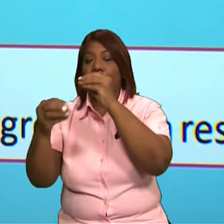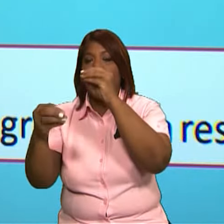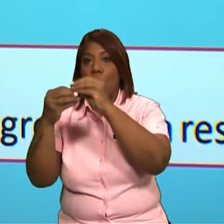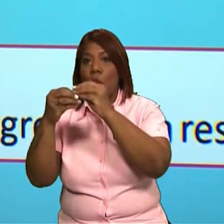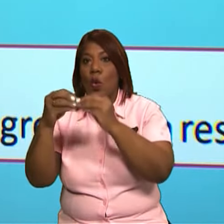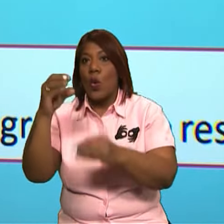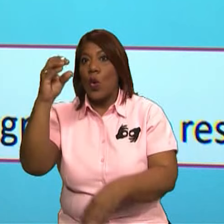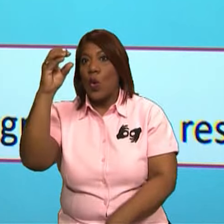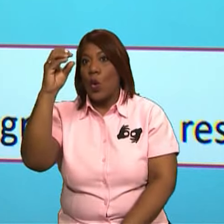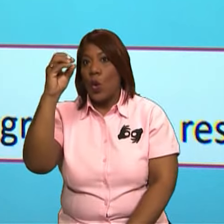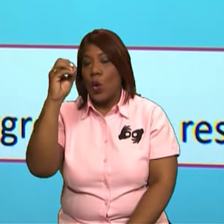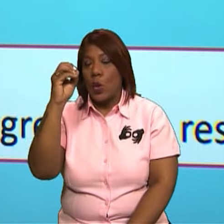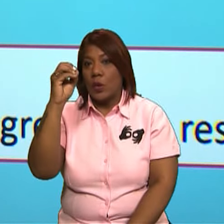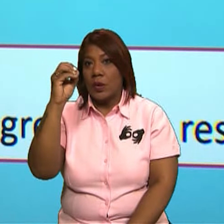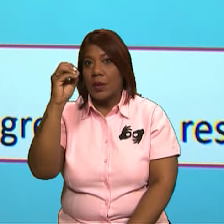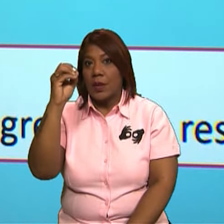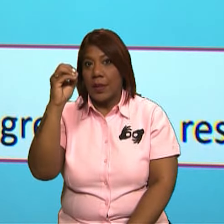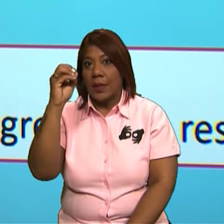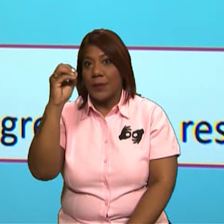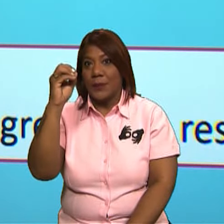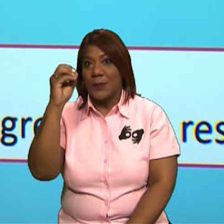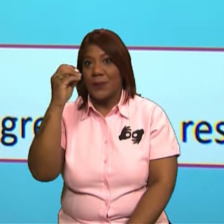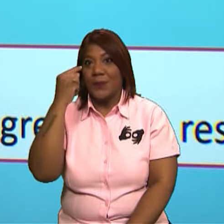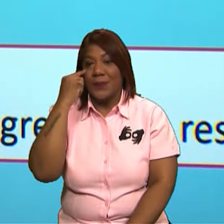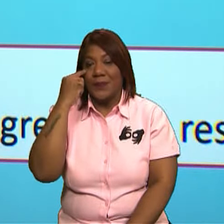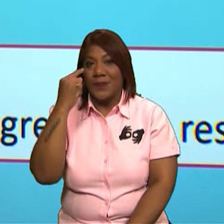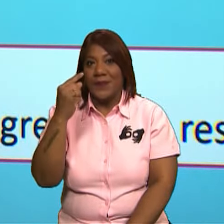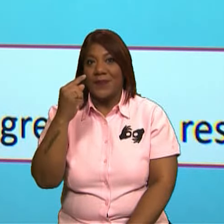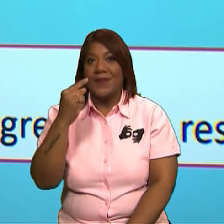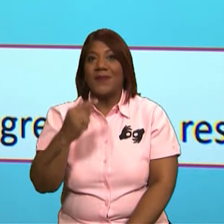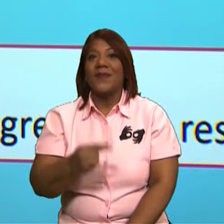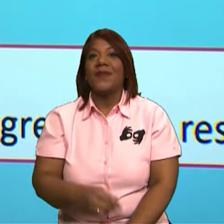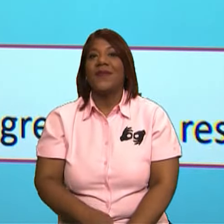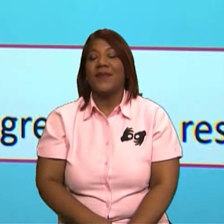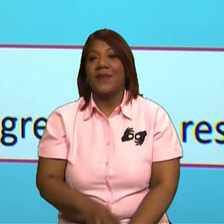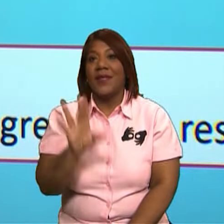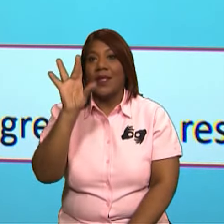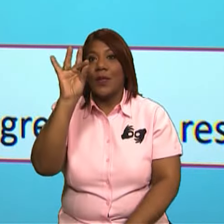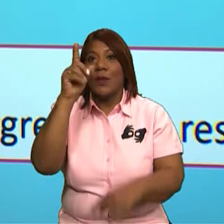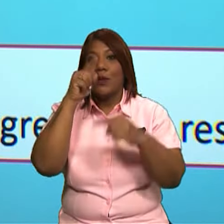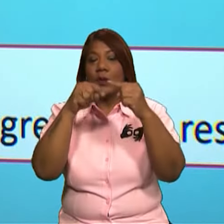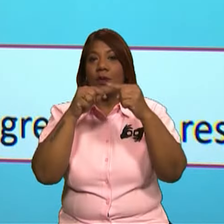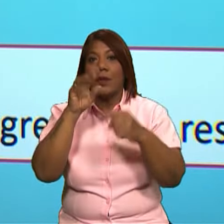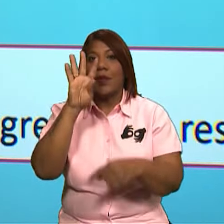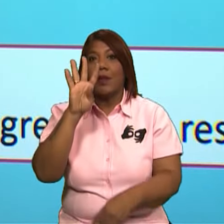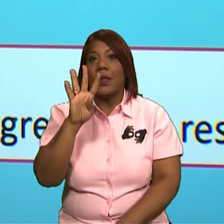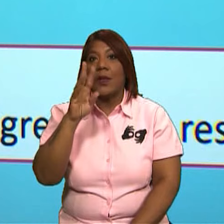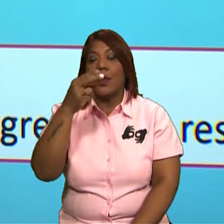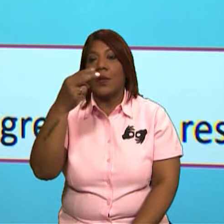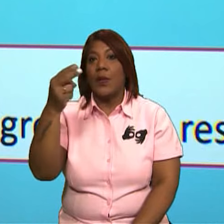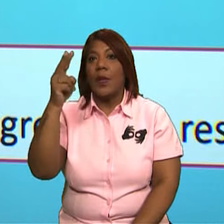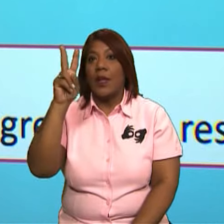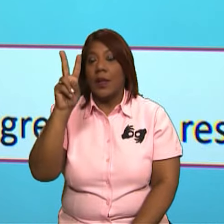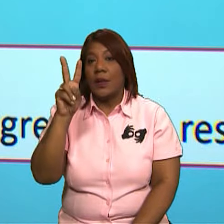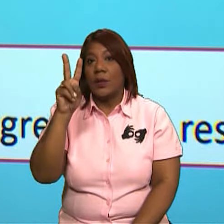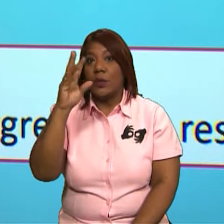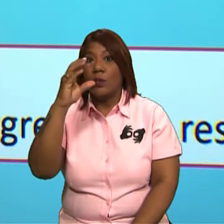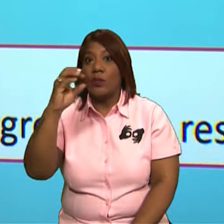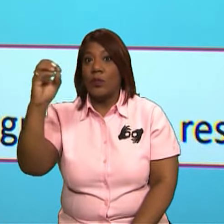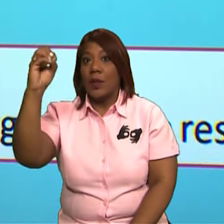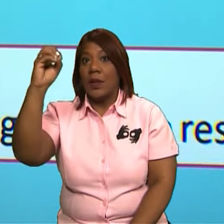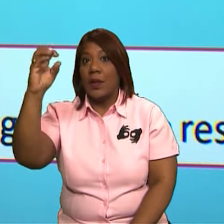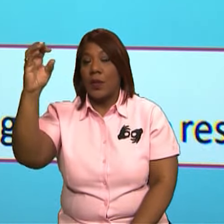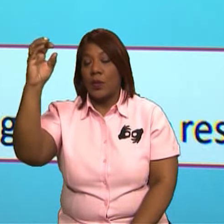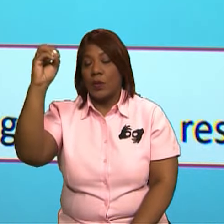que corresponden a esa centena. Entonces, 8 entre 4 es 2, y al agregarle los dos ceros, tengo